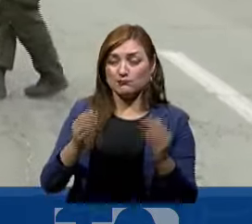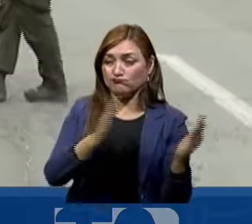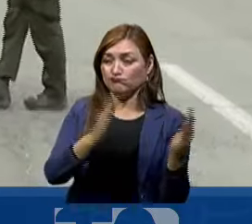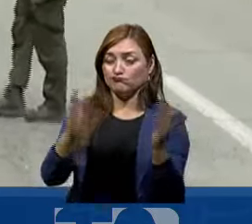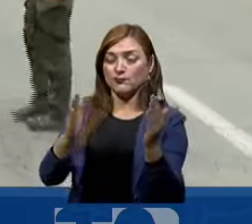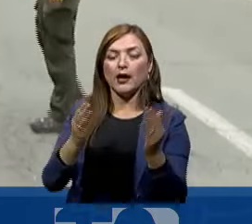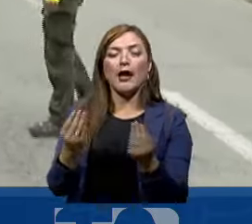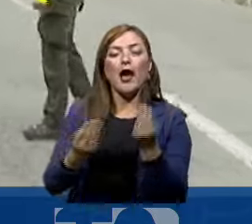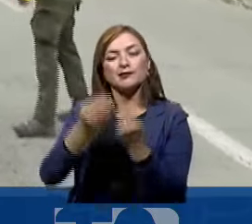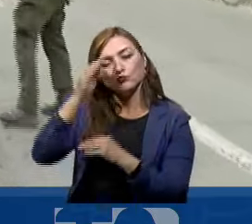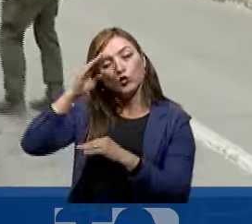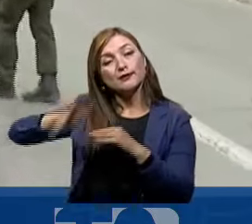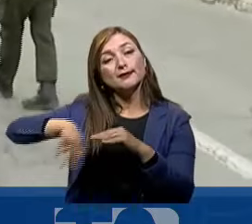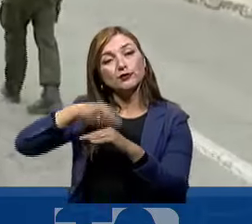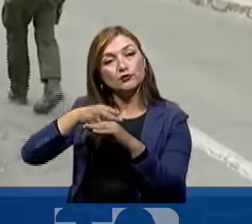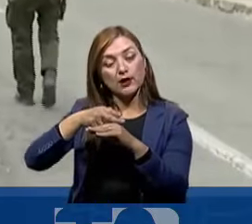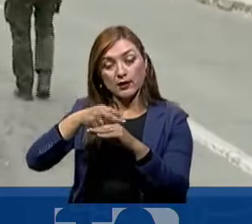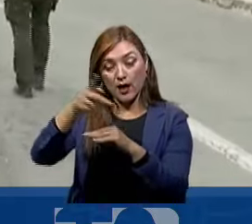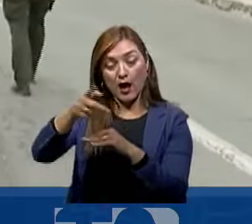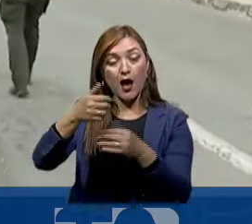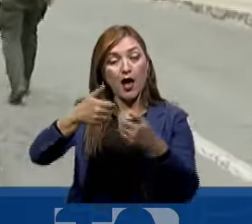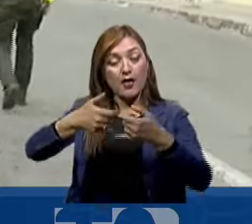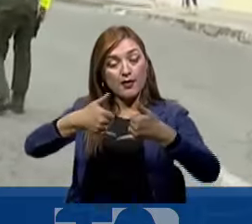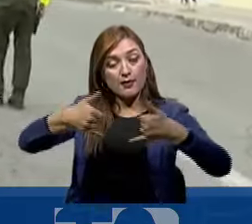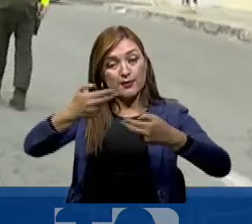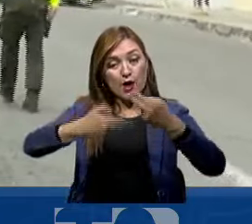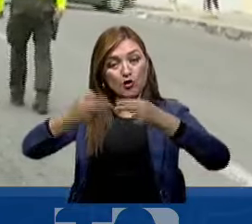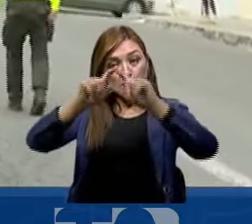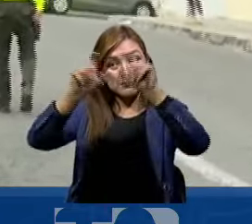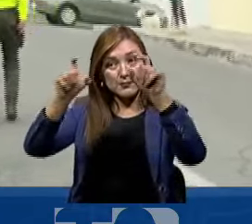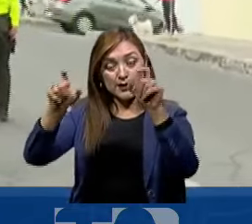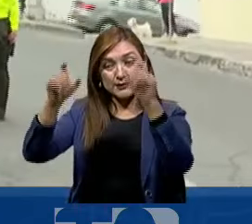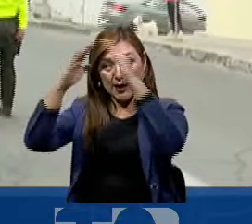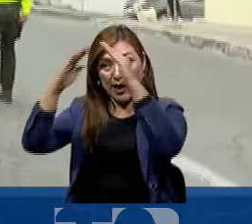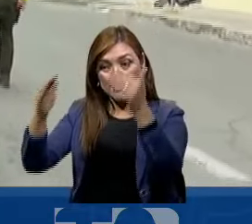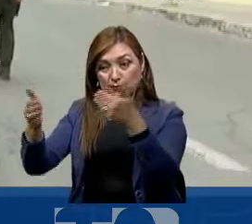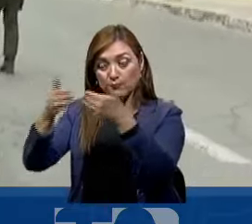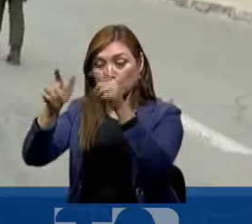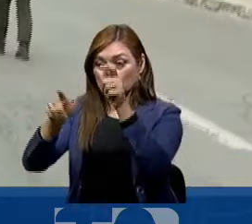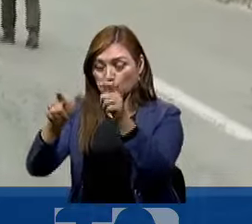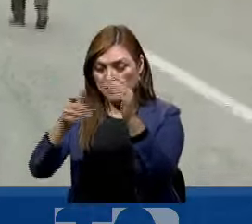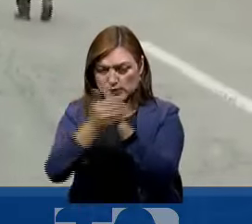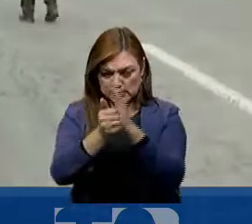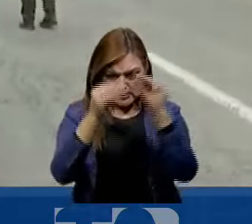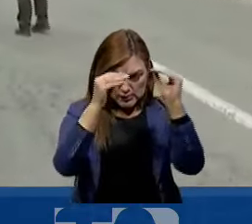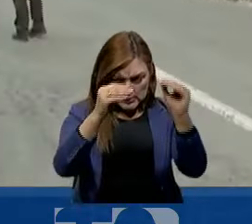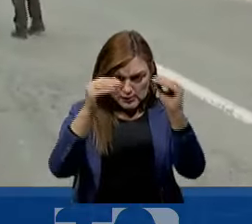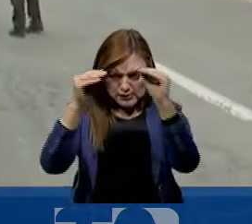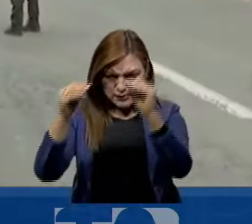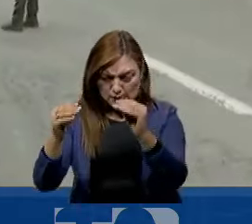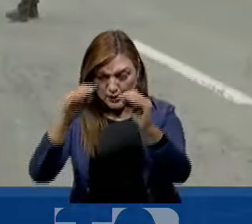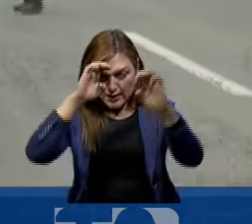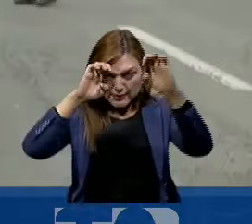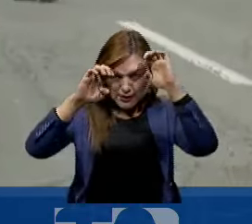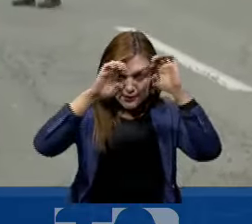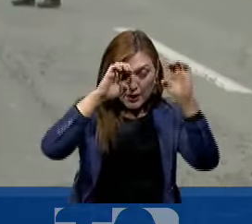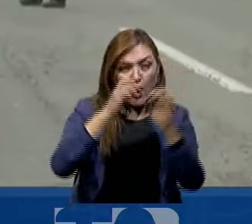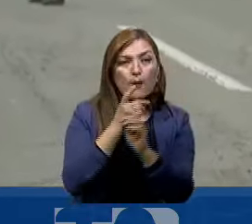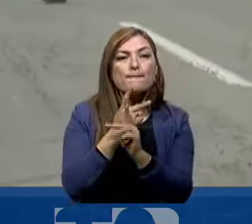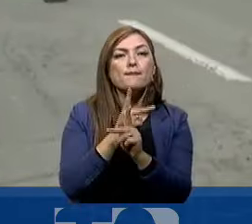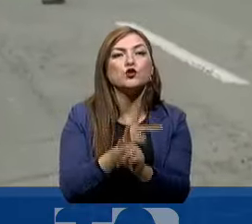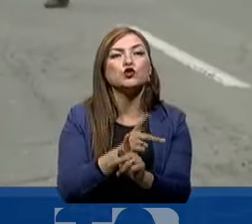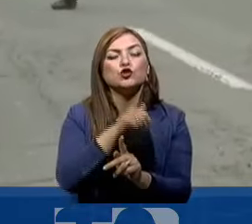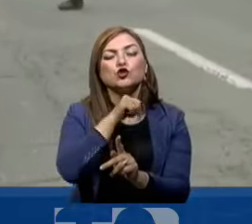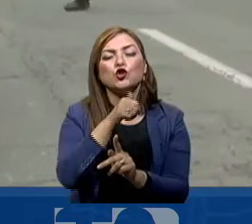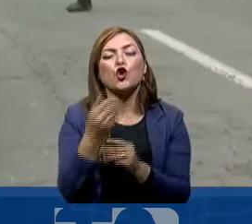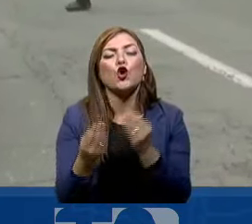capacitación constante a estos establecimientos, a estas residencias, sobre temas de prevención delictual, de estrategias